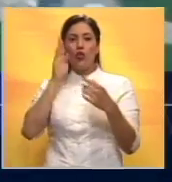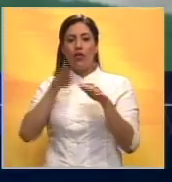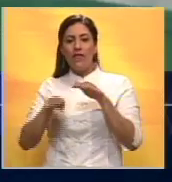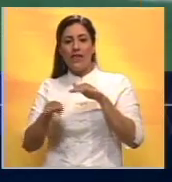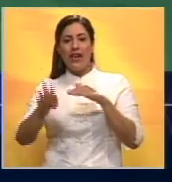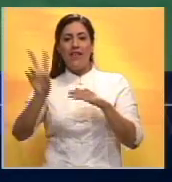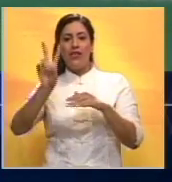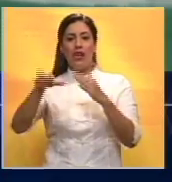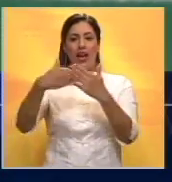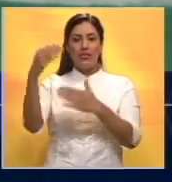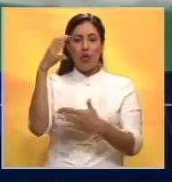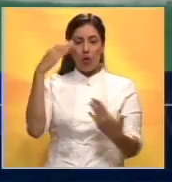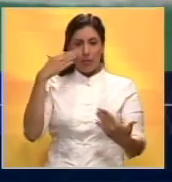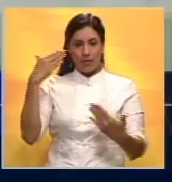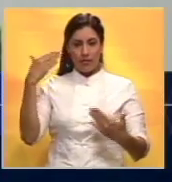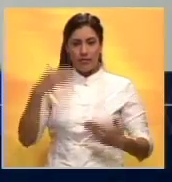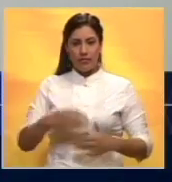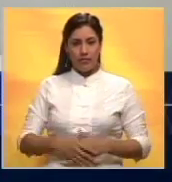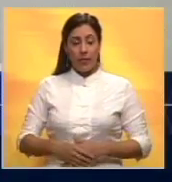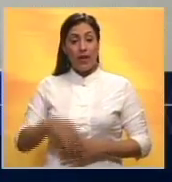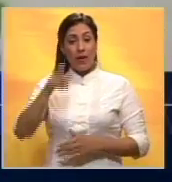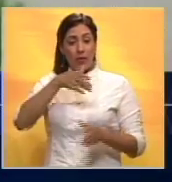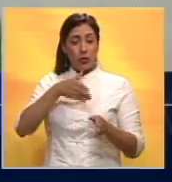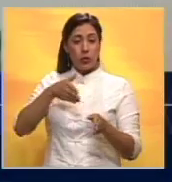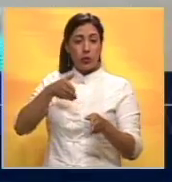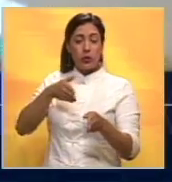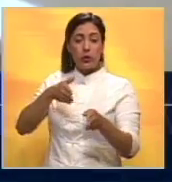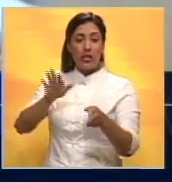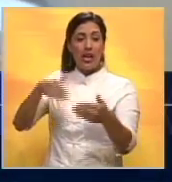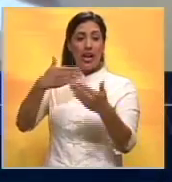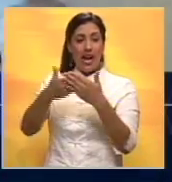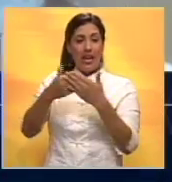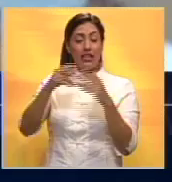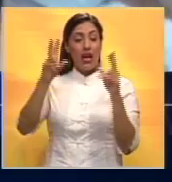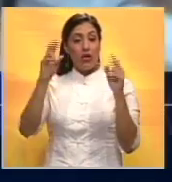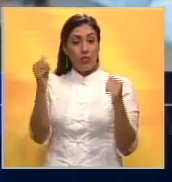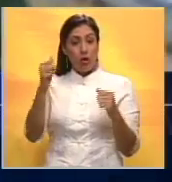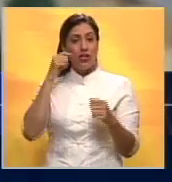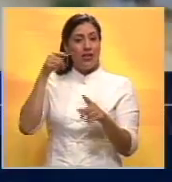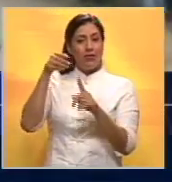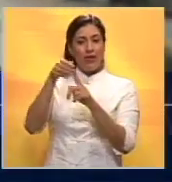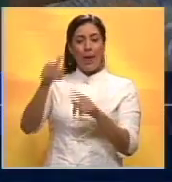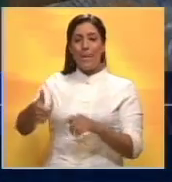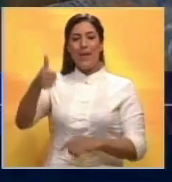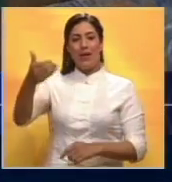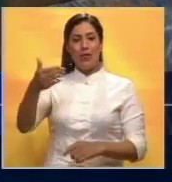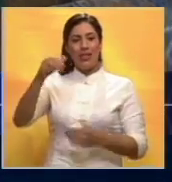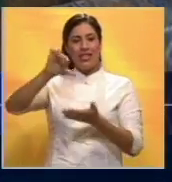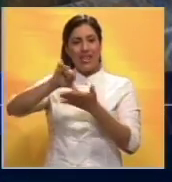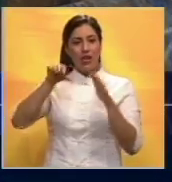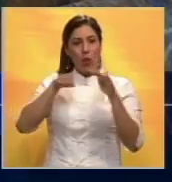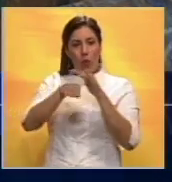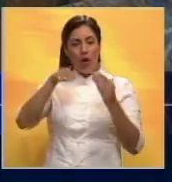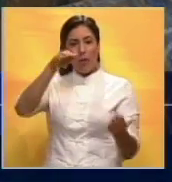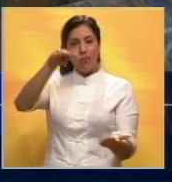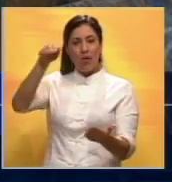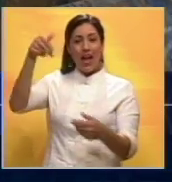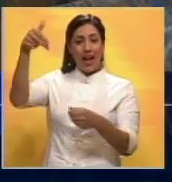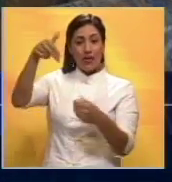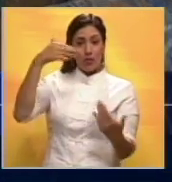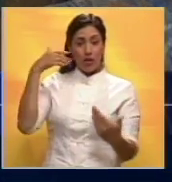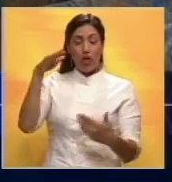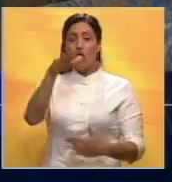Venezuela a Colombia la persecución los llevó según la policía a uno de los más importantes centros de acopio de gasolina del